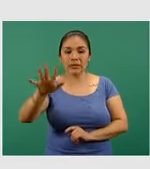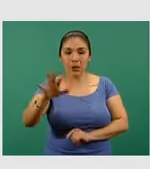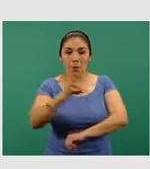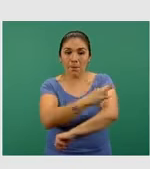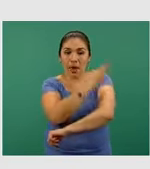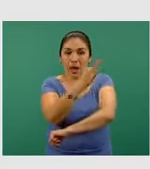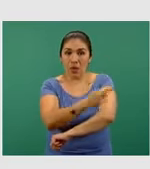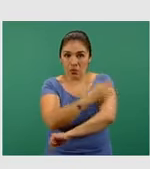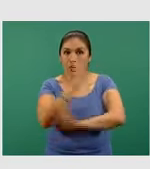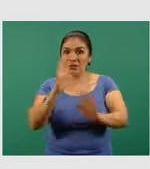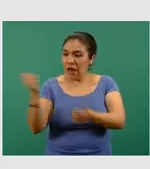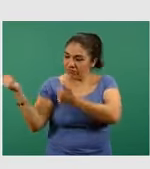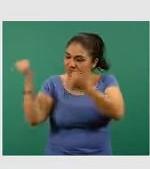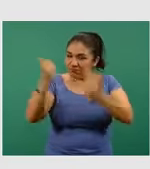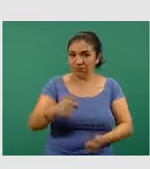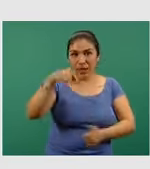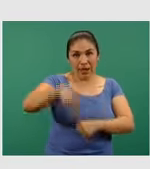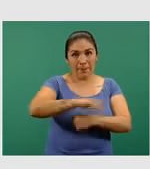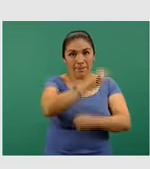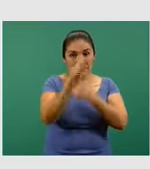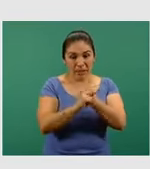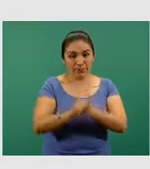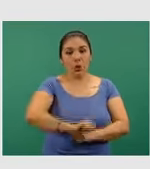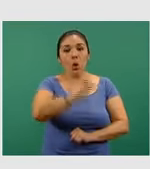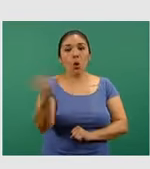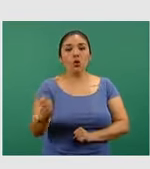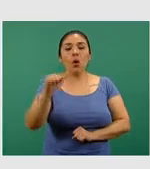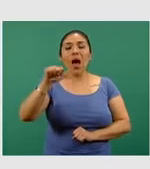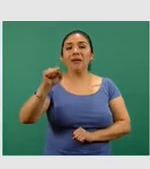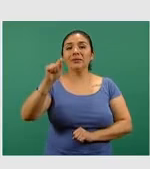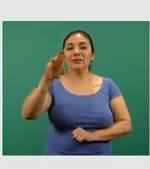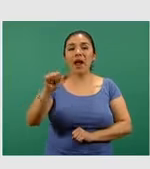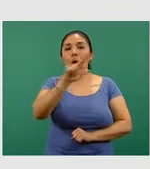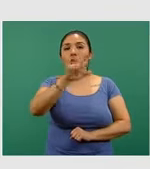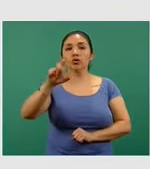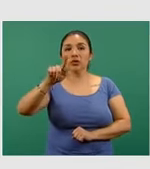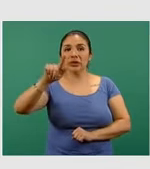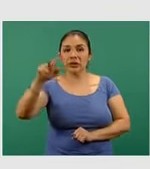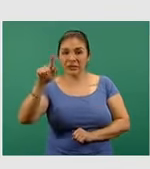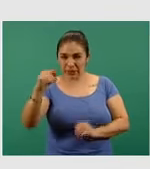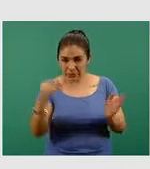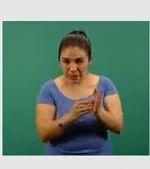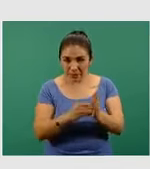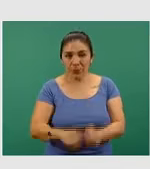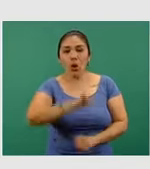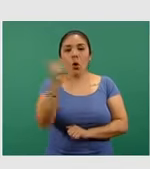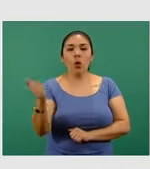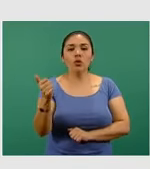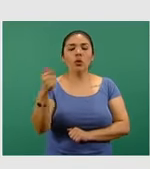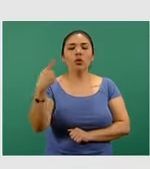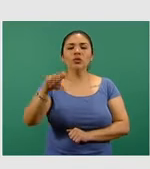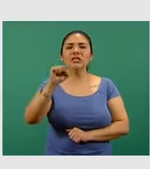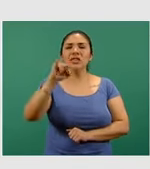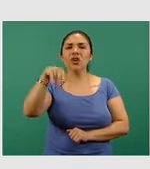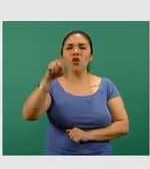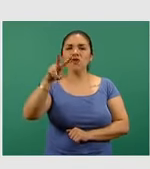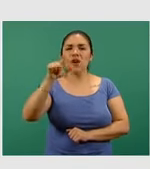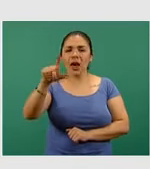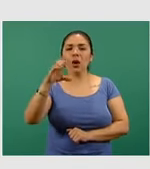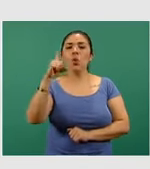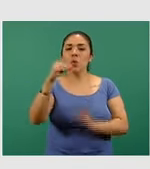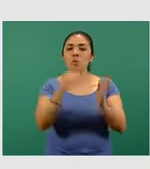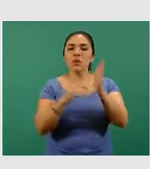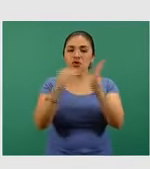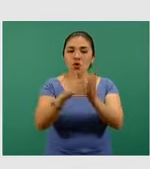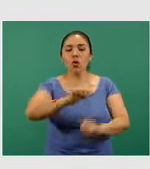2.621.775 ya arribadas al país, 870.000 para AstraZeneca, 1.000.000 de Sinovac y